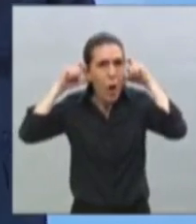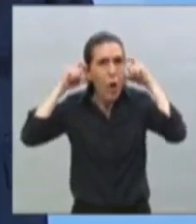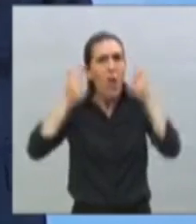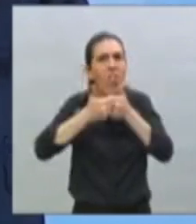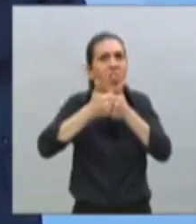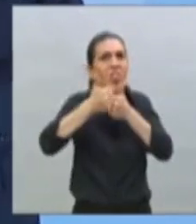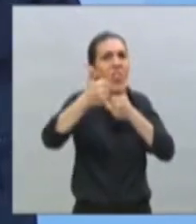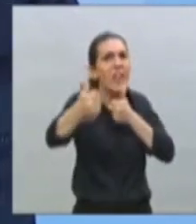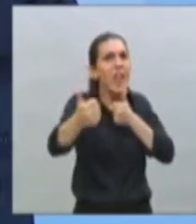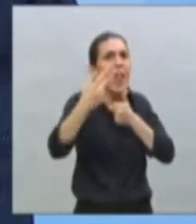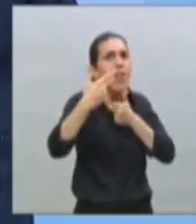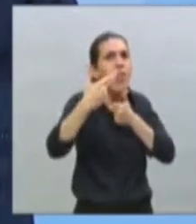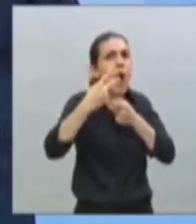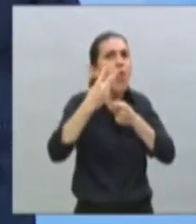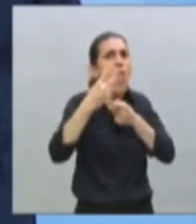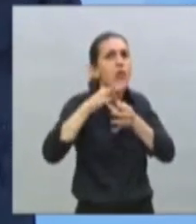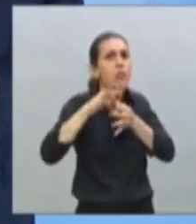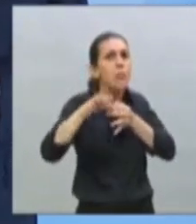hasta 2 metros